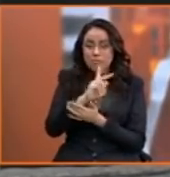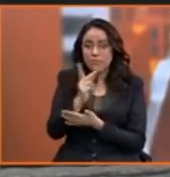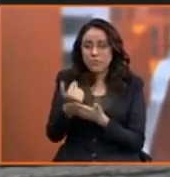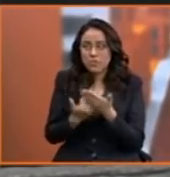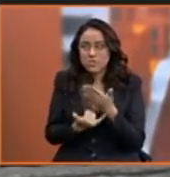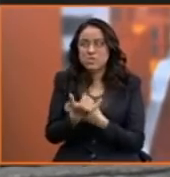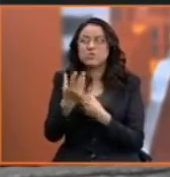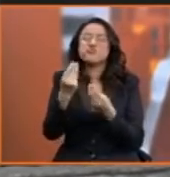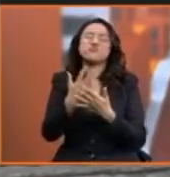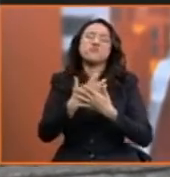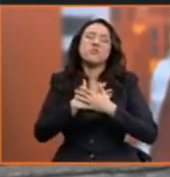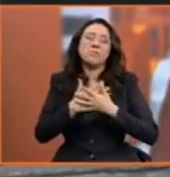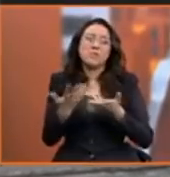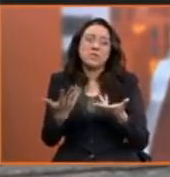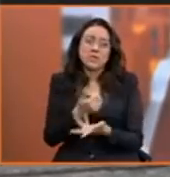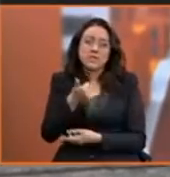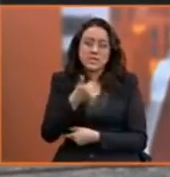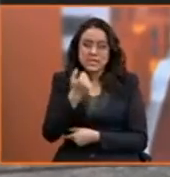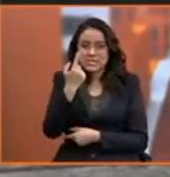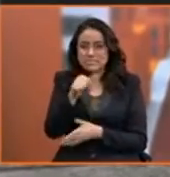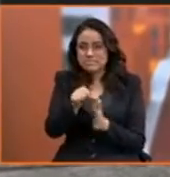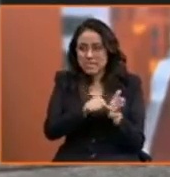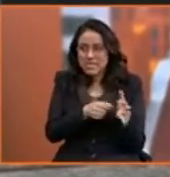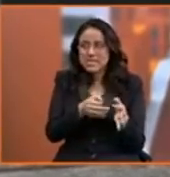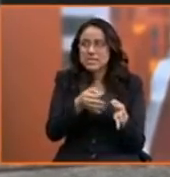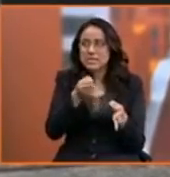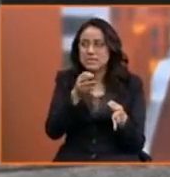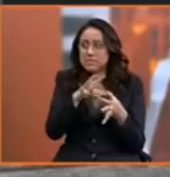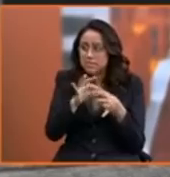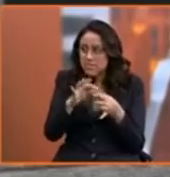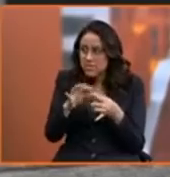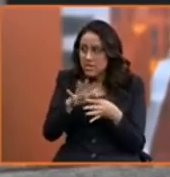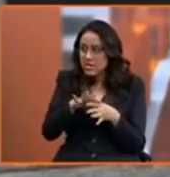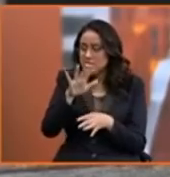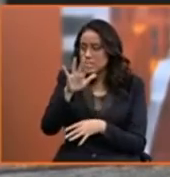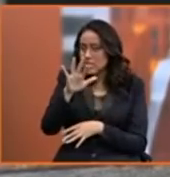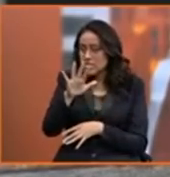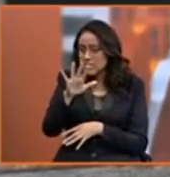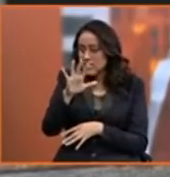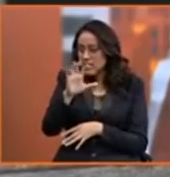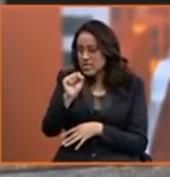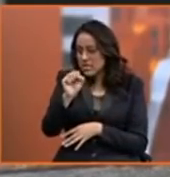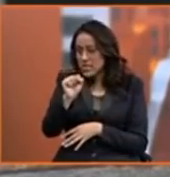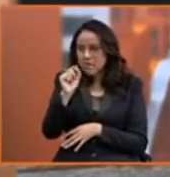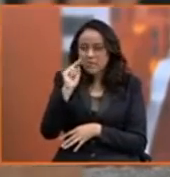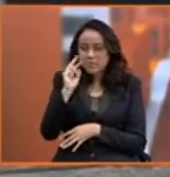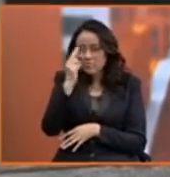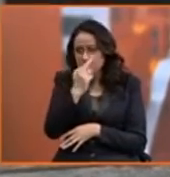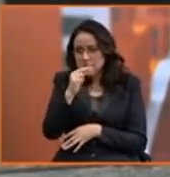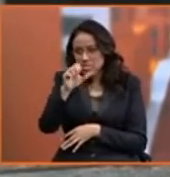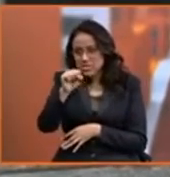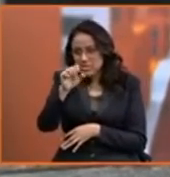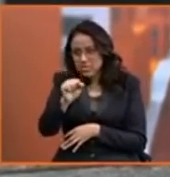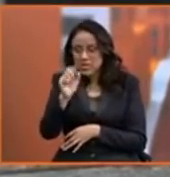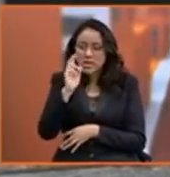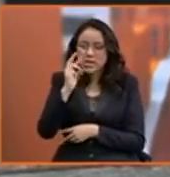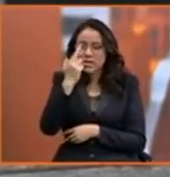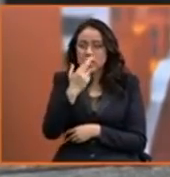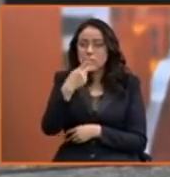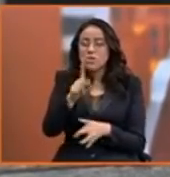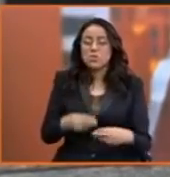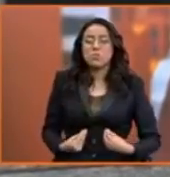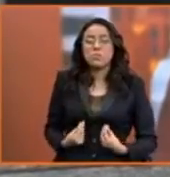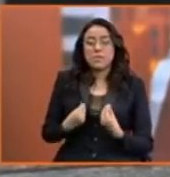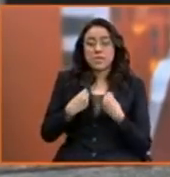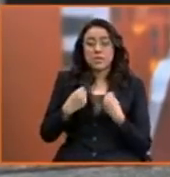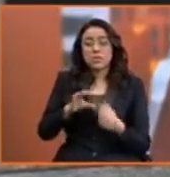tanto amor. Fueron 6 meses de grabación, son 60 capítulos. Bueno, básicamente vamos a narrar la vida de ella y toda